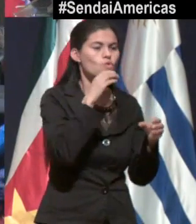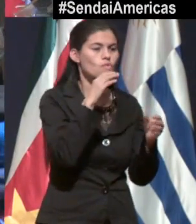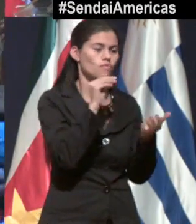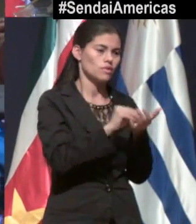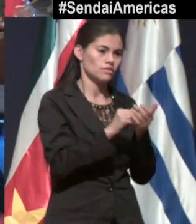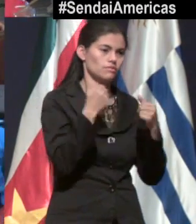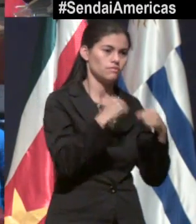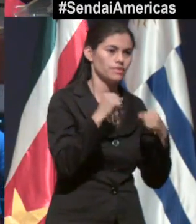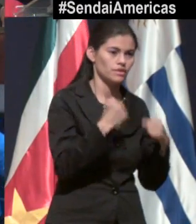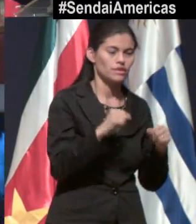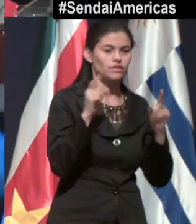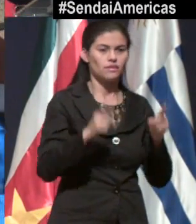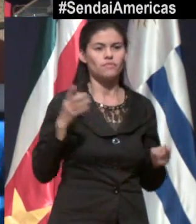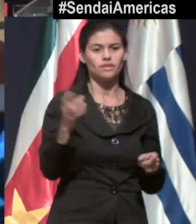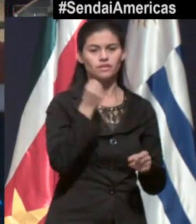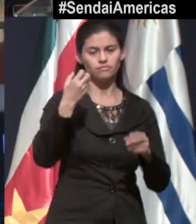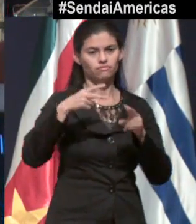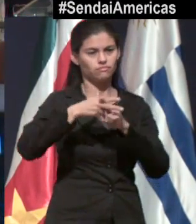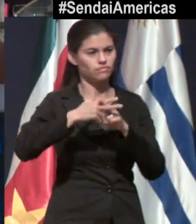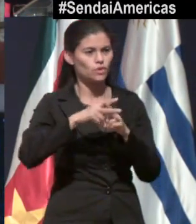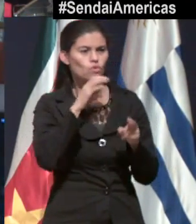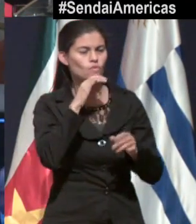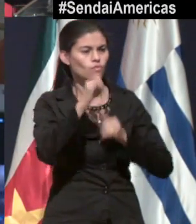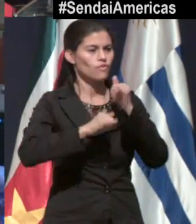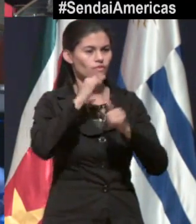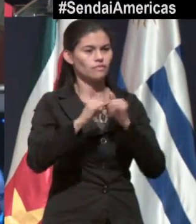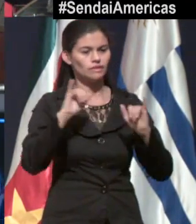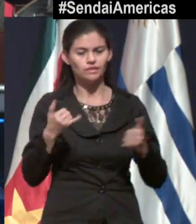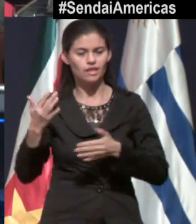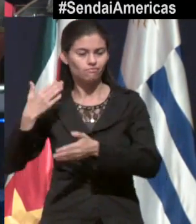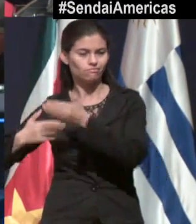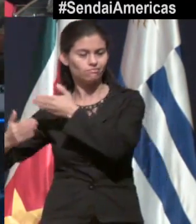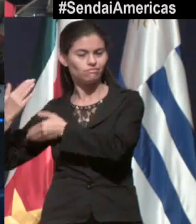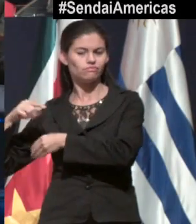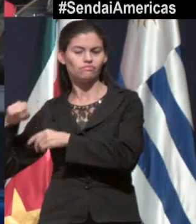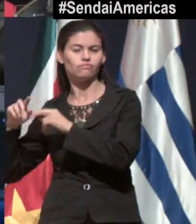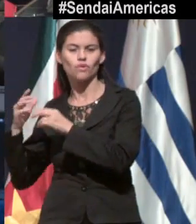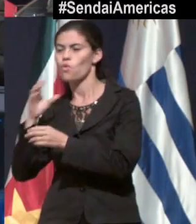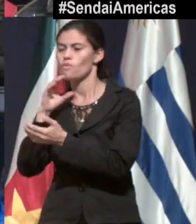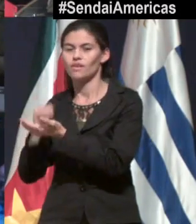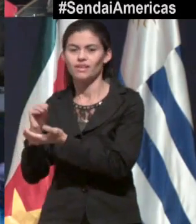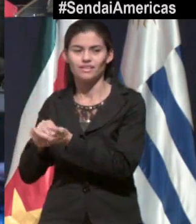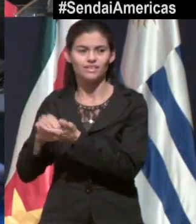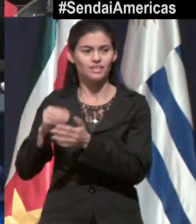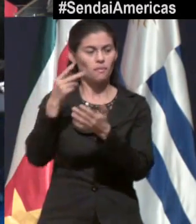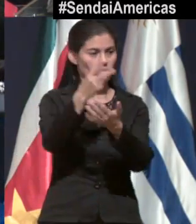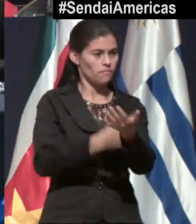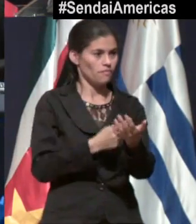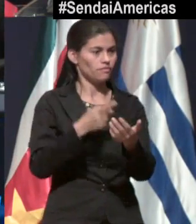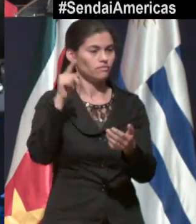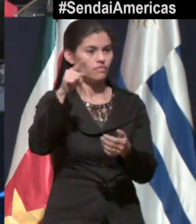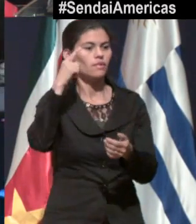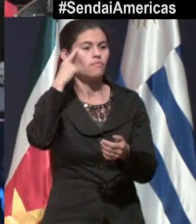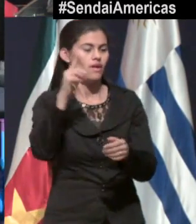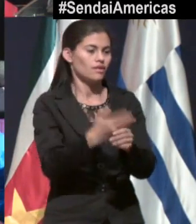prácticas y la herramienta en línea para informar sobre los avances prácticos en la implementación del Plan Interamericano para